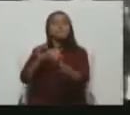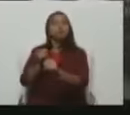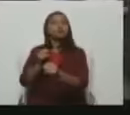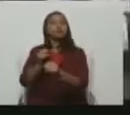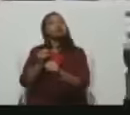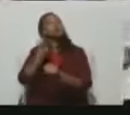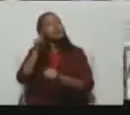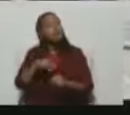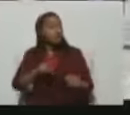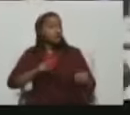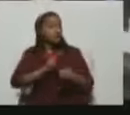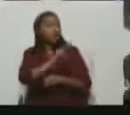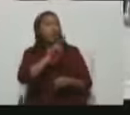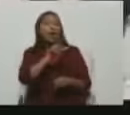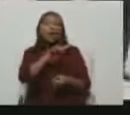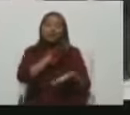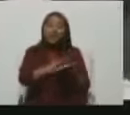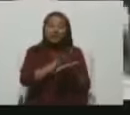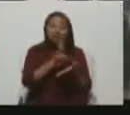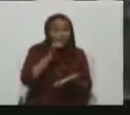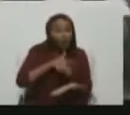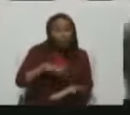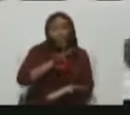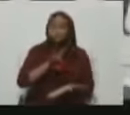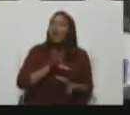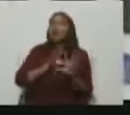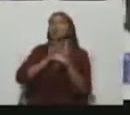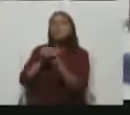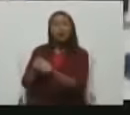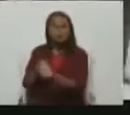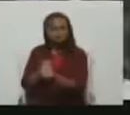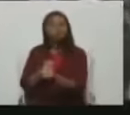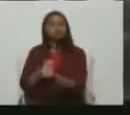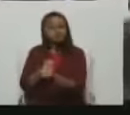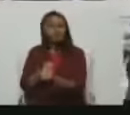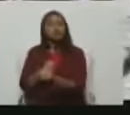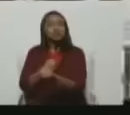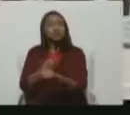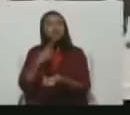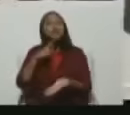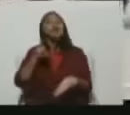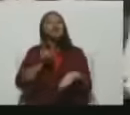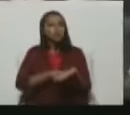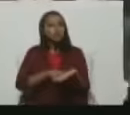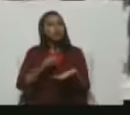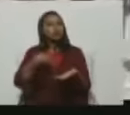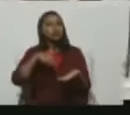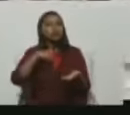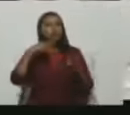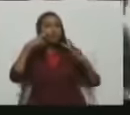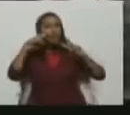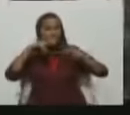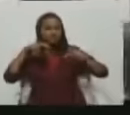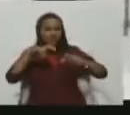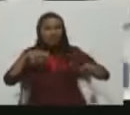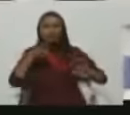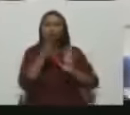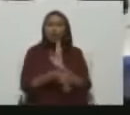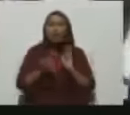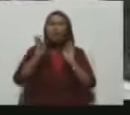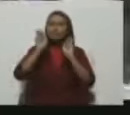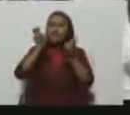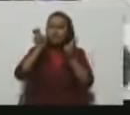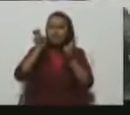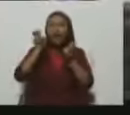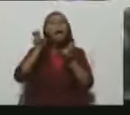tranquilidad del pueblo venezolano. Es importante que estamos trabajando en materia de investigación penal. Queremos resaltar,